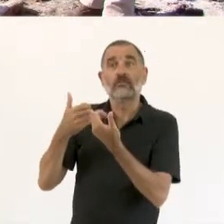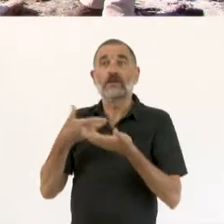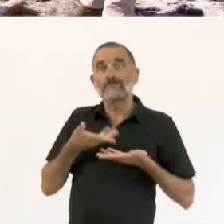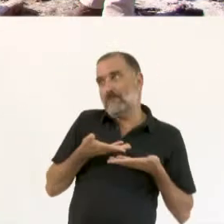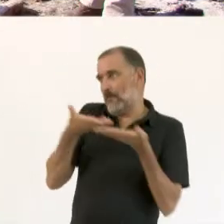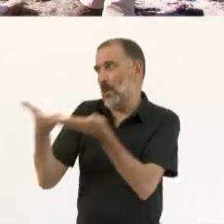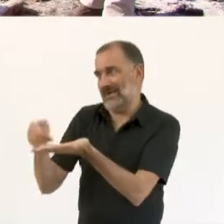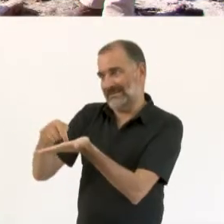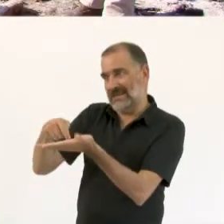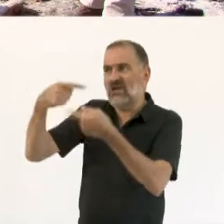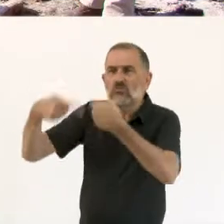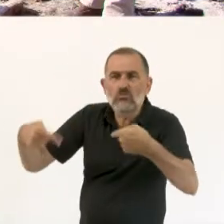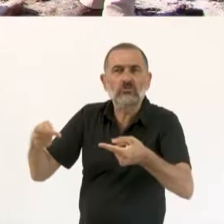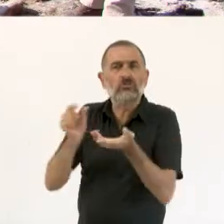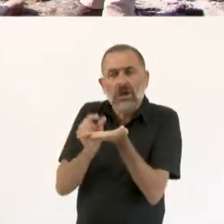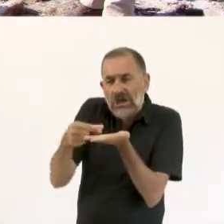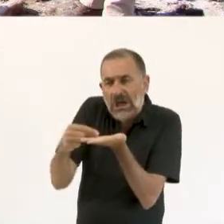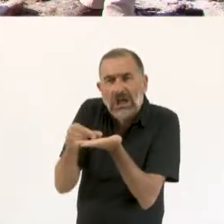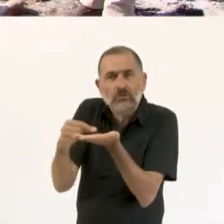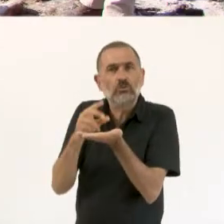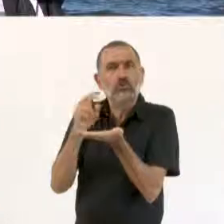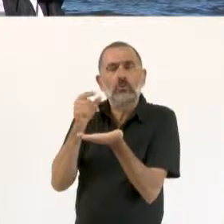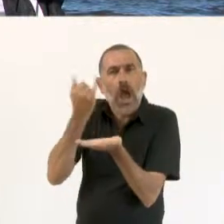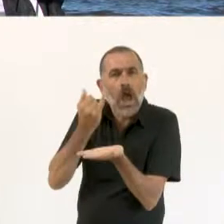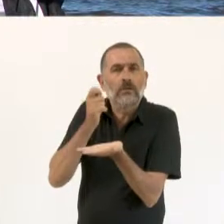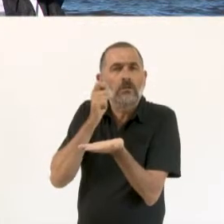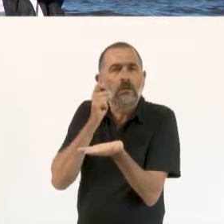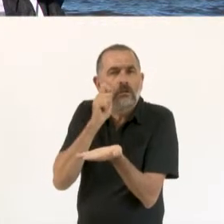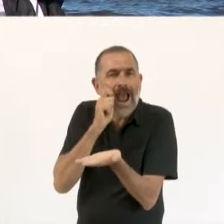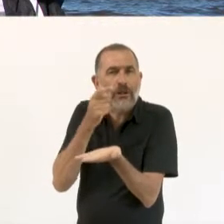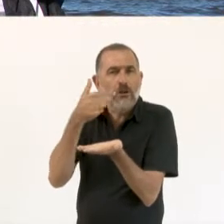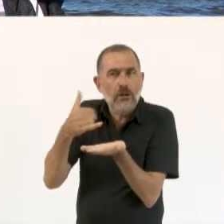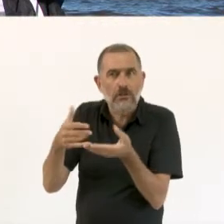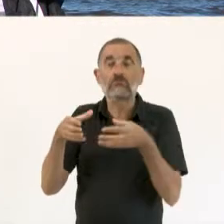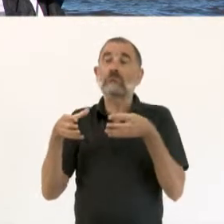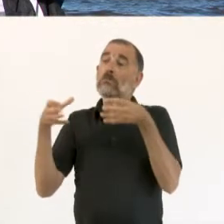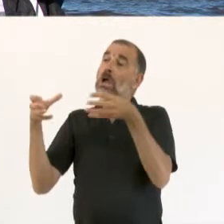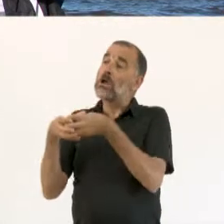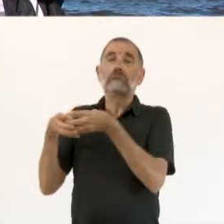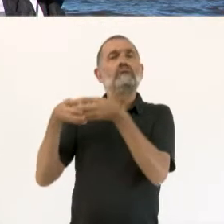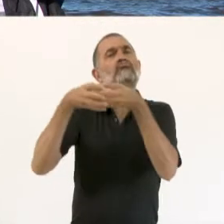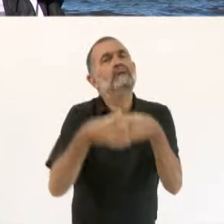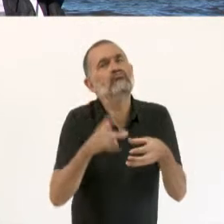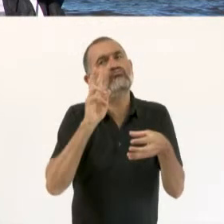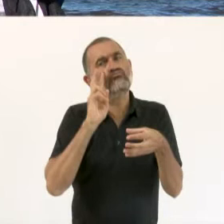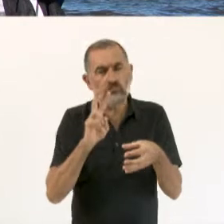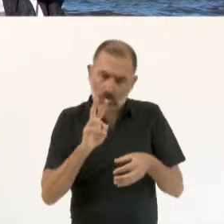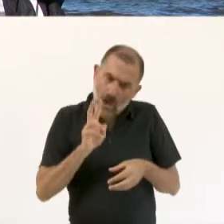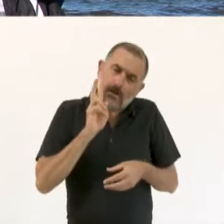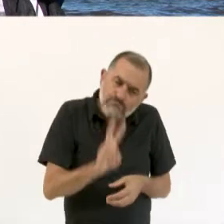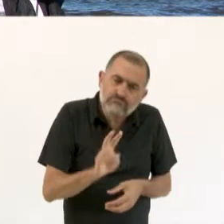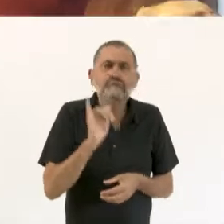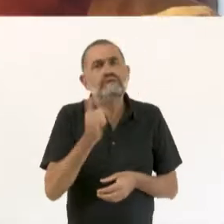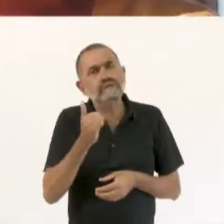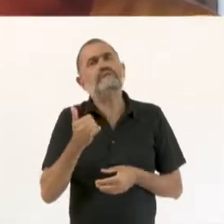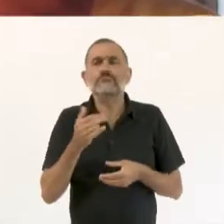resto antropológico y ella con su grupito venía y íbamos juntas a